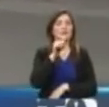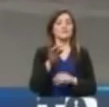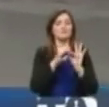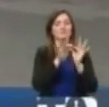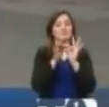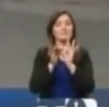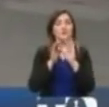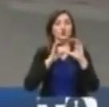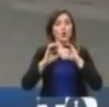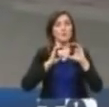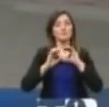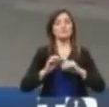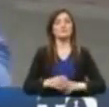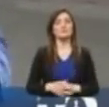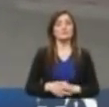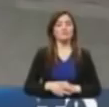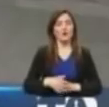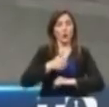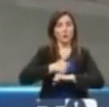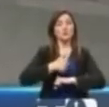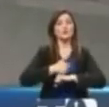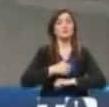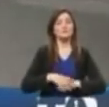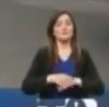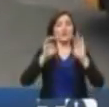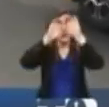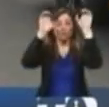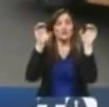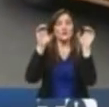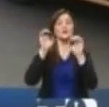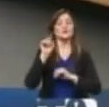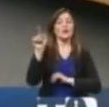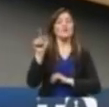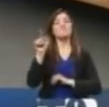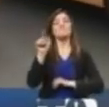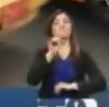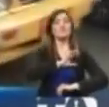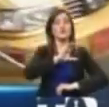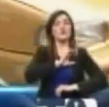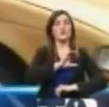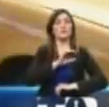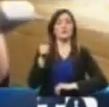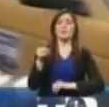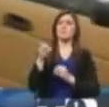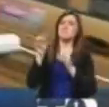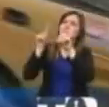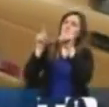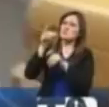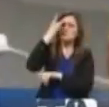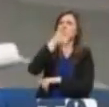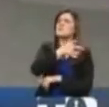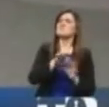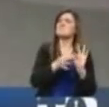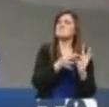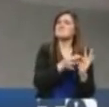arreglar. Vamos a conversar nuevamente con las autoridades de la empresa metropolitana de obras públicas para que sean ellos quienes nos cuenten qué está pasando, por qué